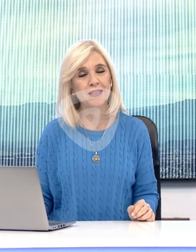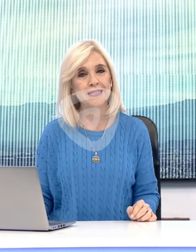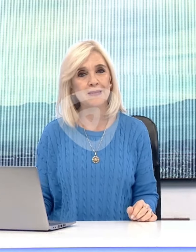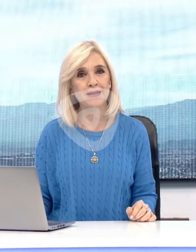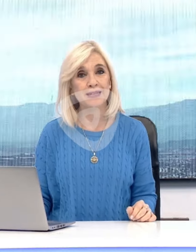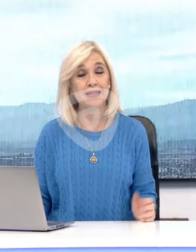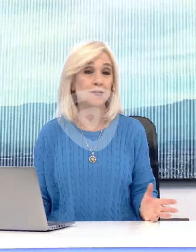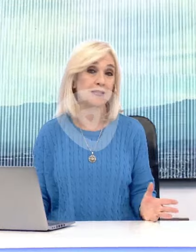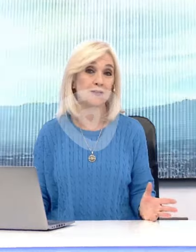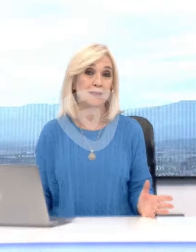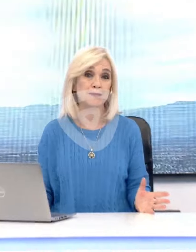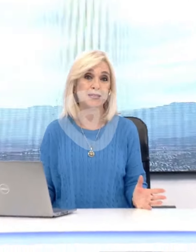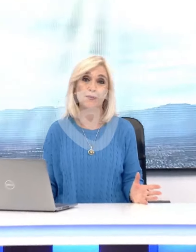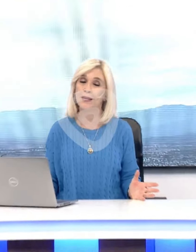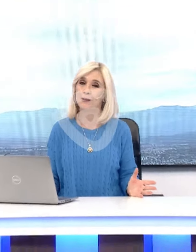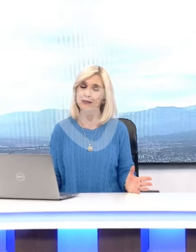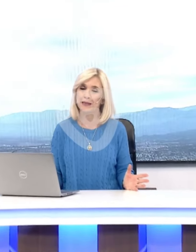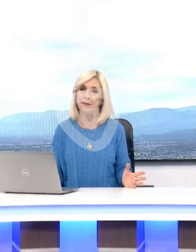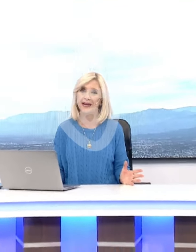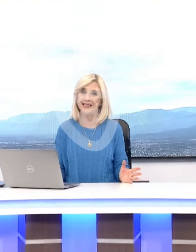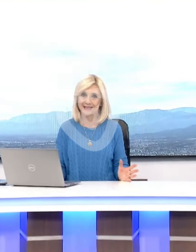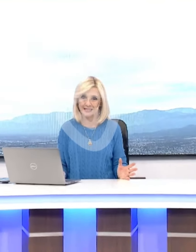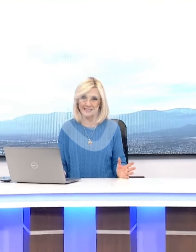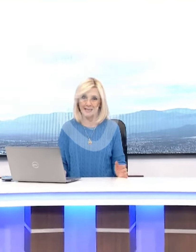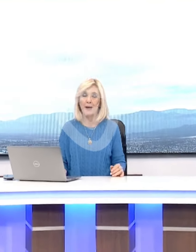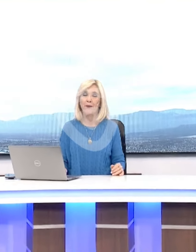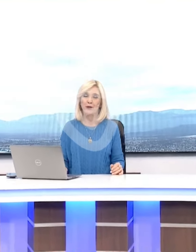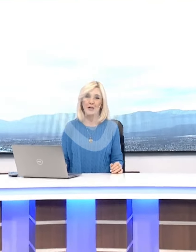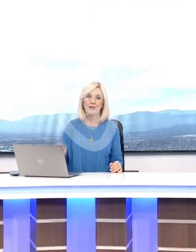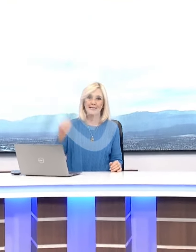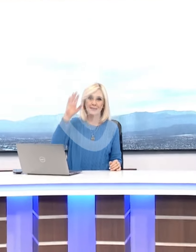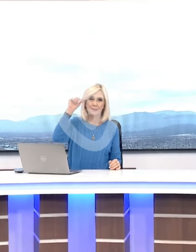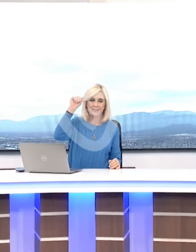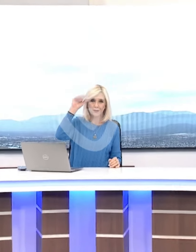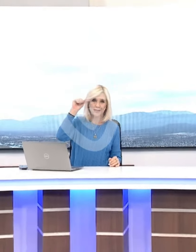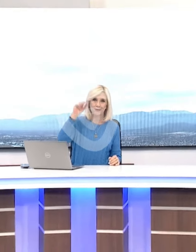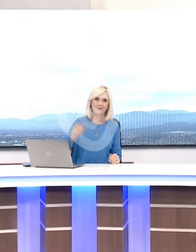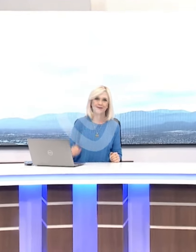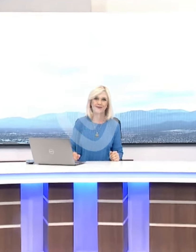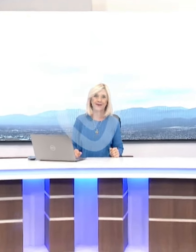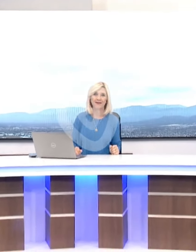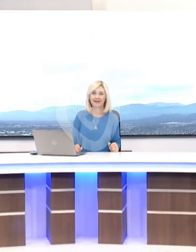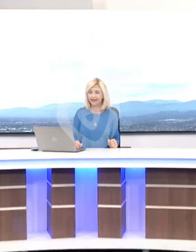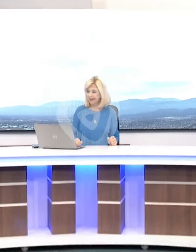lindo fin de semana. Nos encontramos el lunes, como siempre, a las 13 por el 11 TV. Chau, chau.